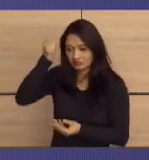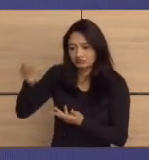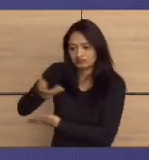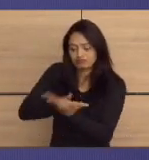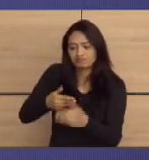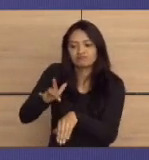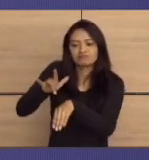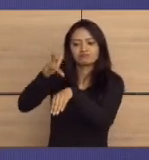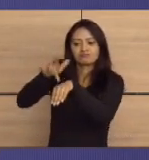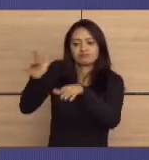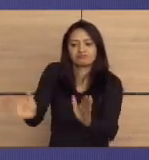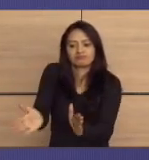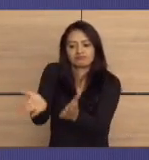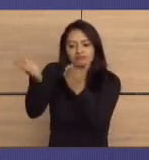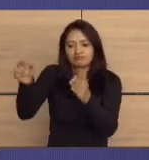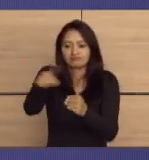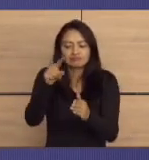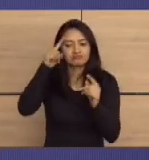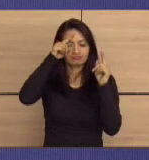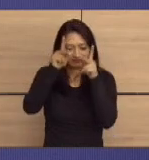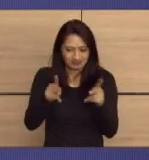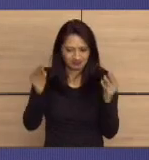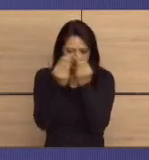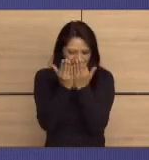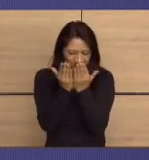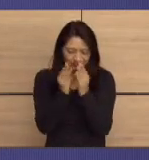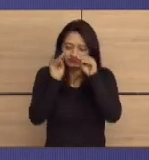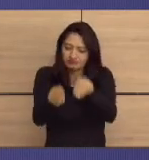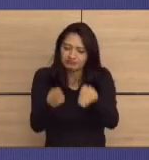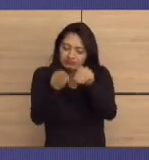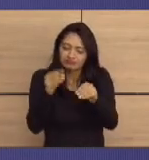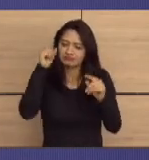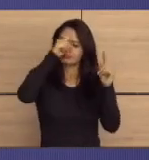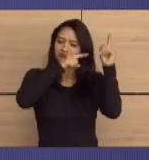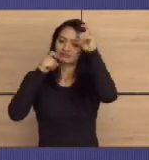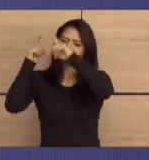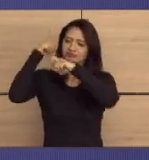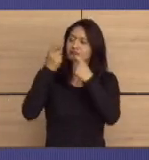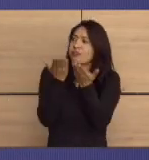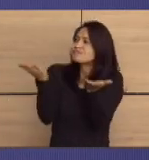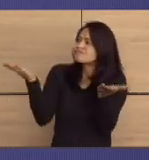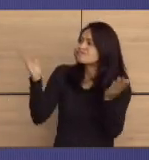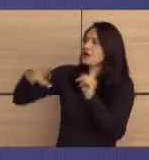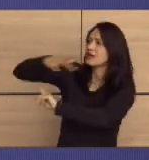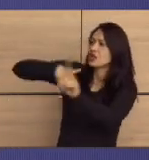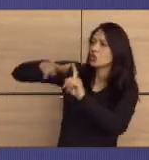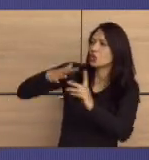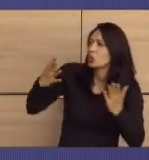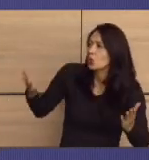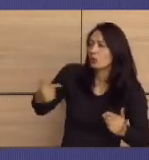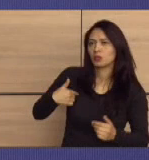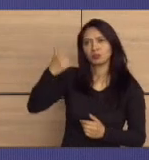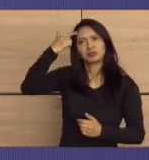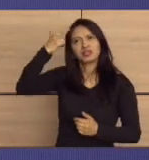crear ese pensamiento histórico, esa diferencia con el tiempo. Entonces, yo diría que